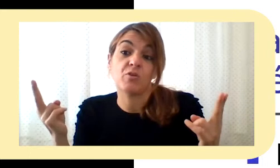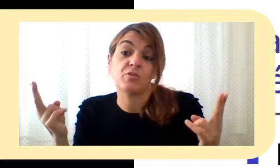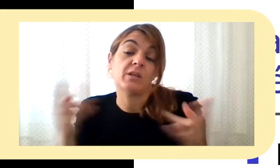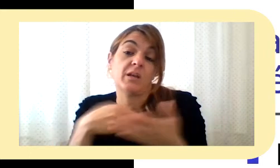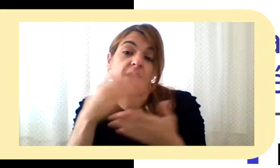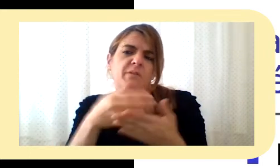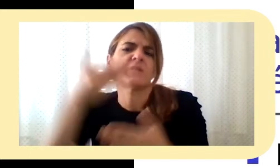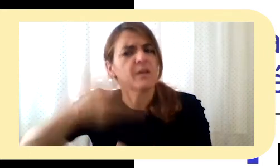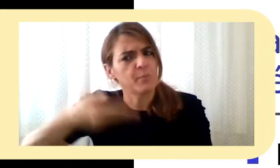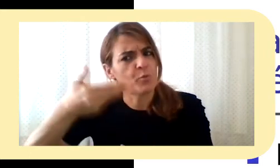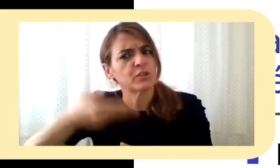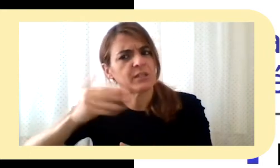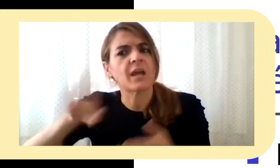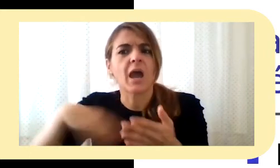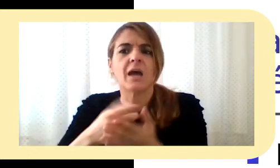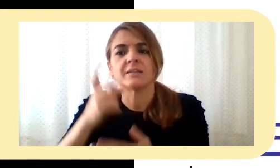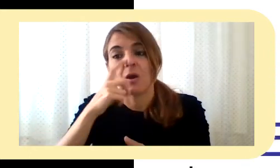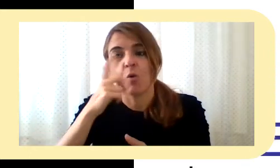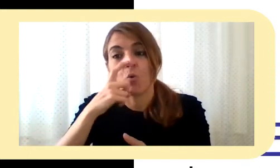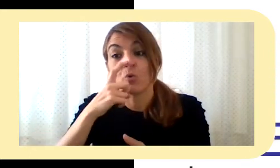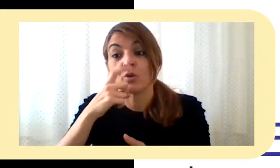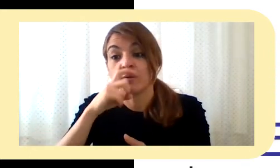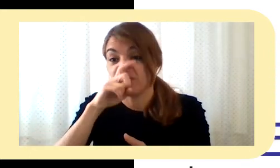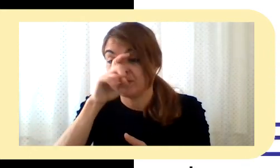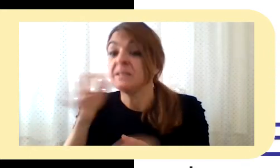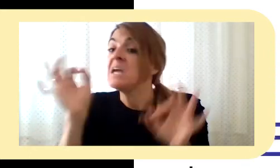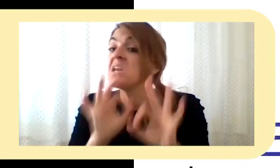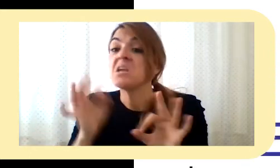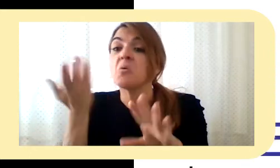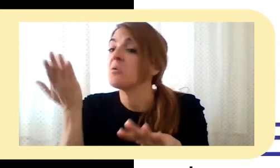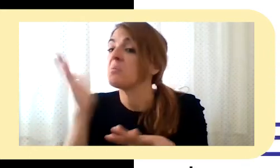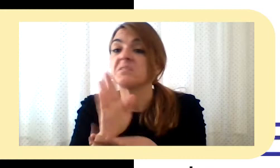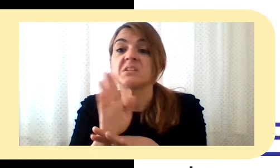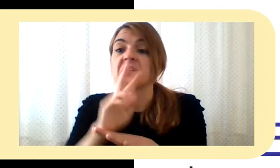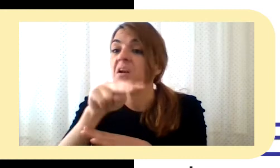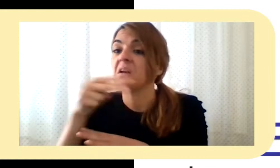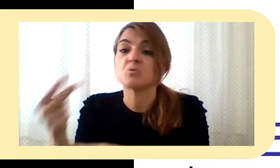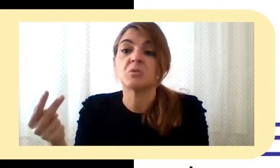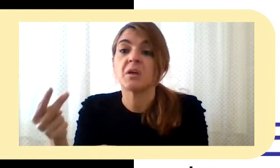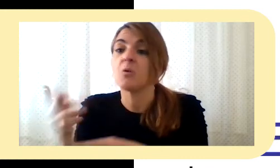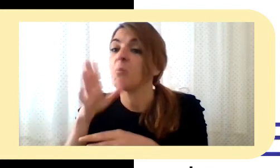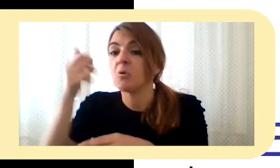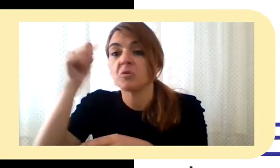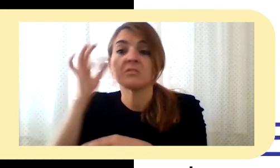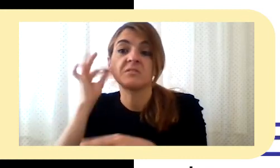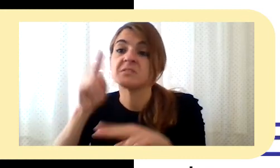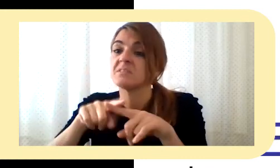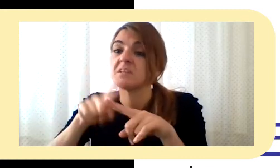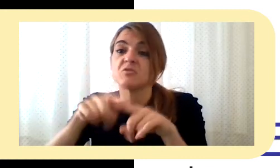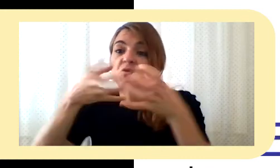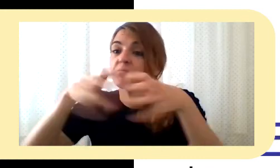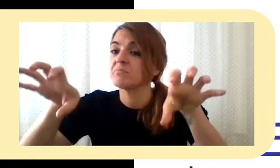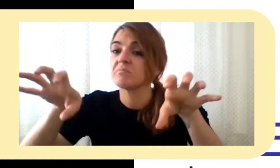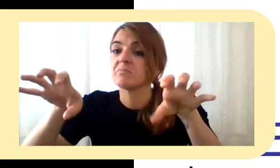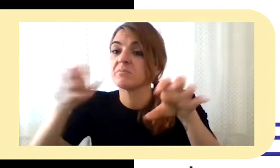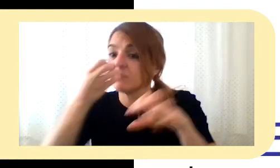2020, ninguno presenta resultados desagregados por sexo. O sea que vamos, como estoy